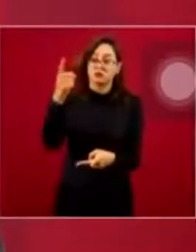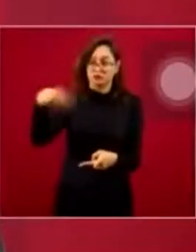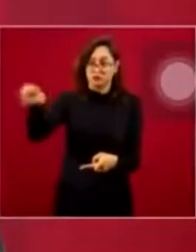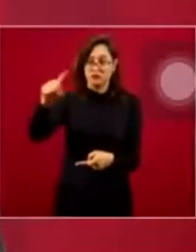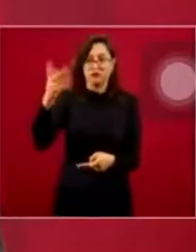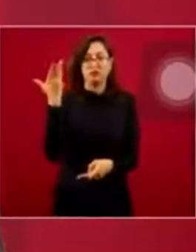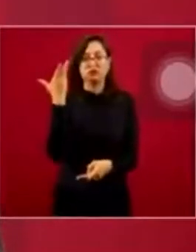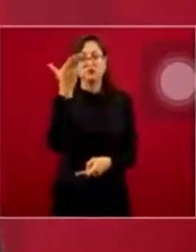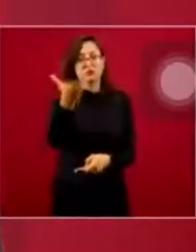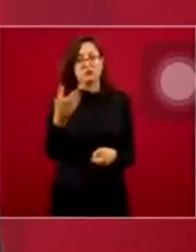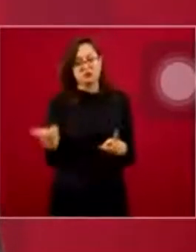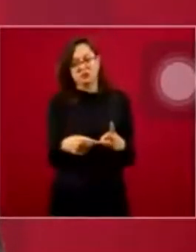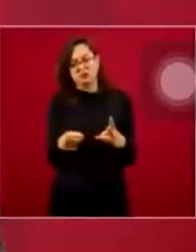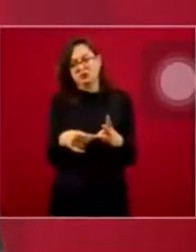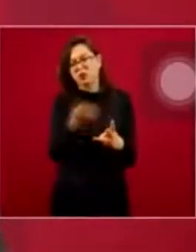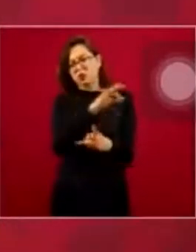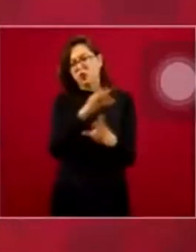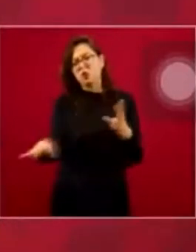Y la tercera